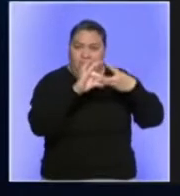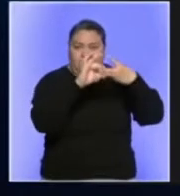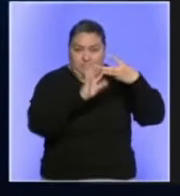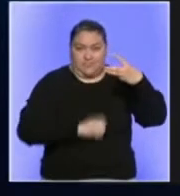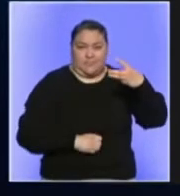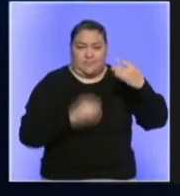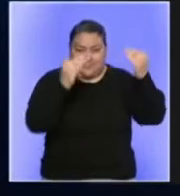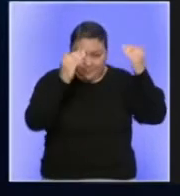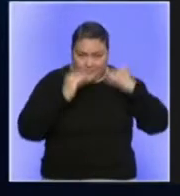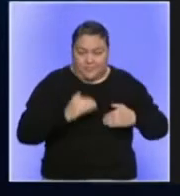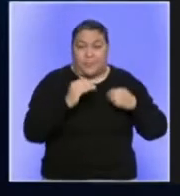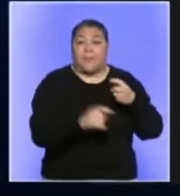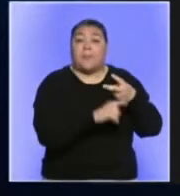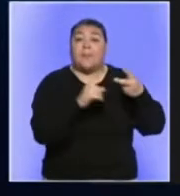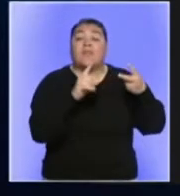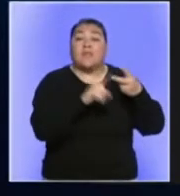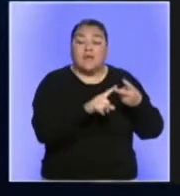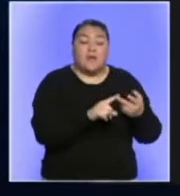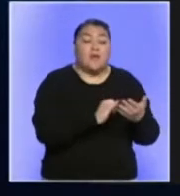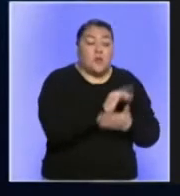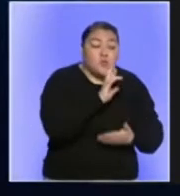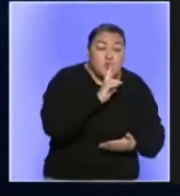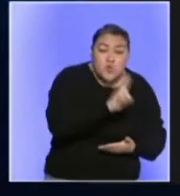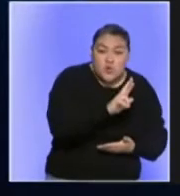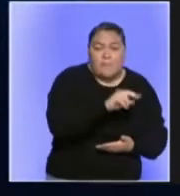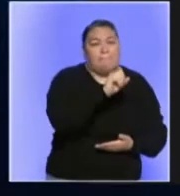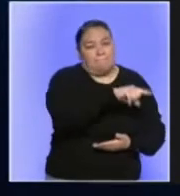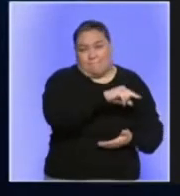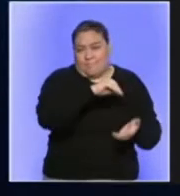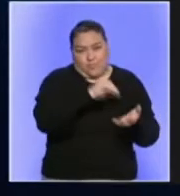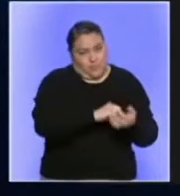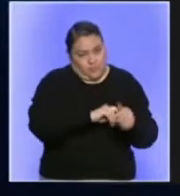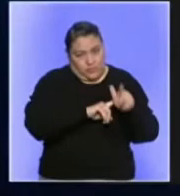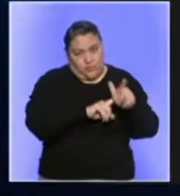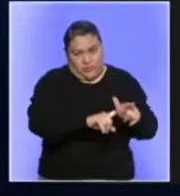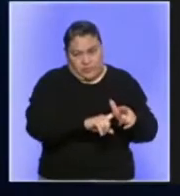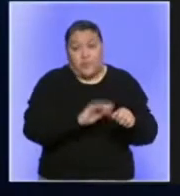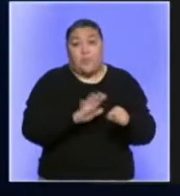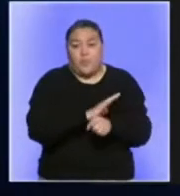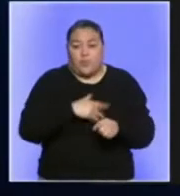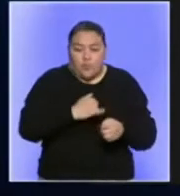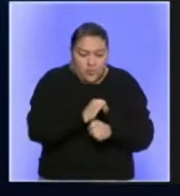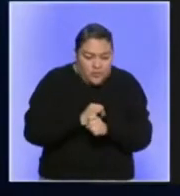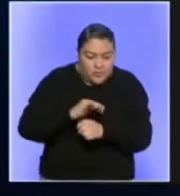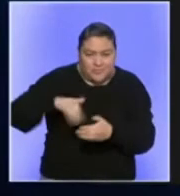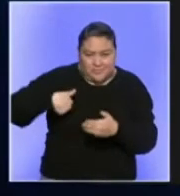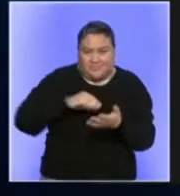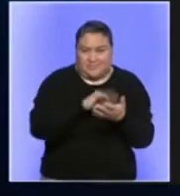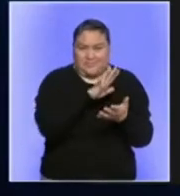referidos segundo se confirma la resolución impugnada con apoyo en las consideraciones de la sentencia